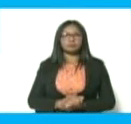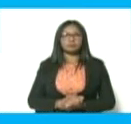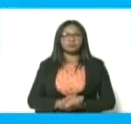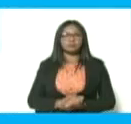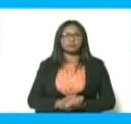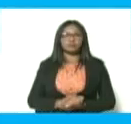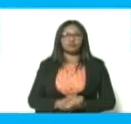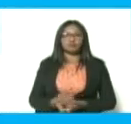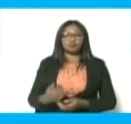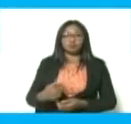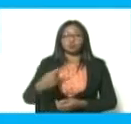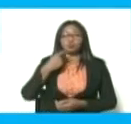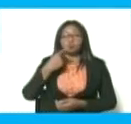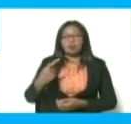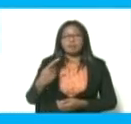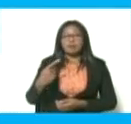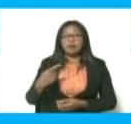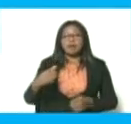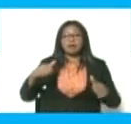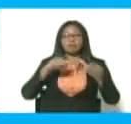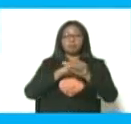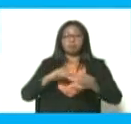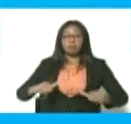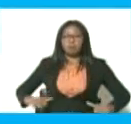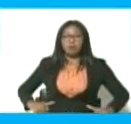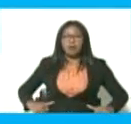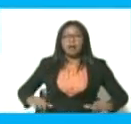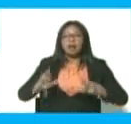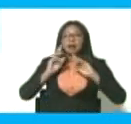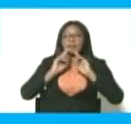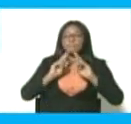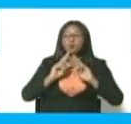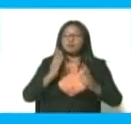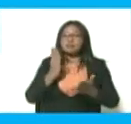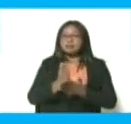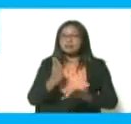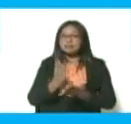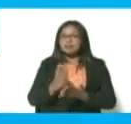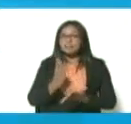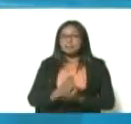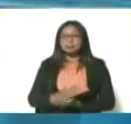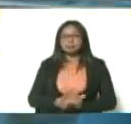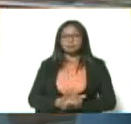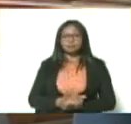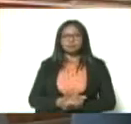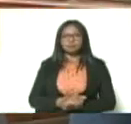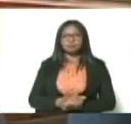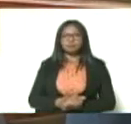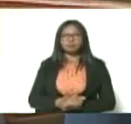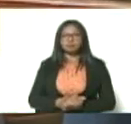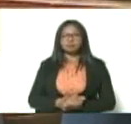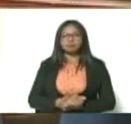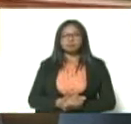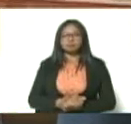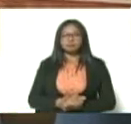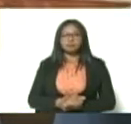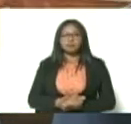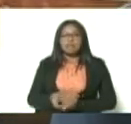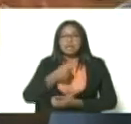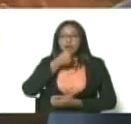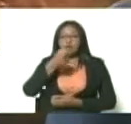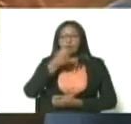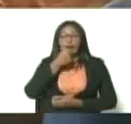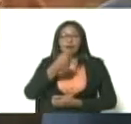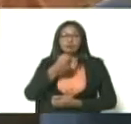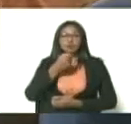Yo le he dicho a la Fuerza Armada Nacional Bolivariana que conteste contundentemente las declaraciones